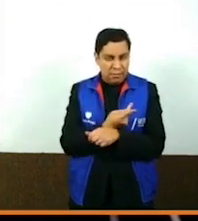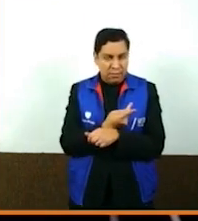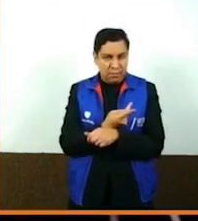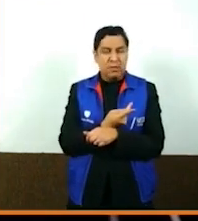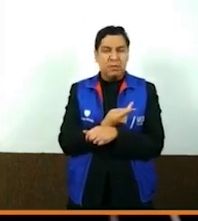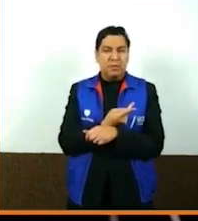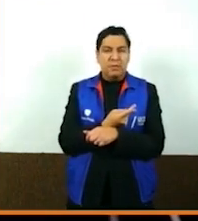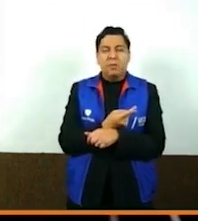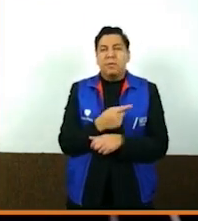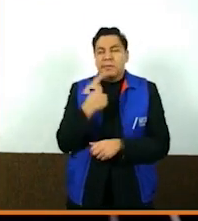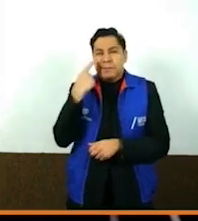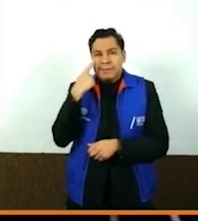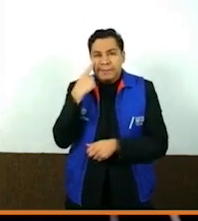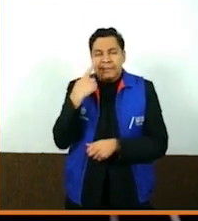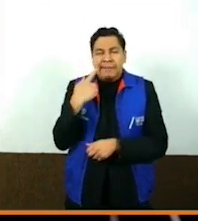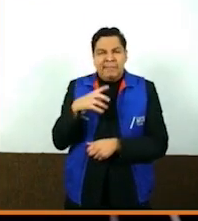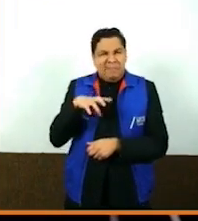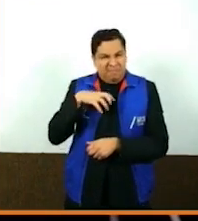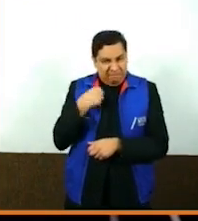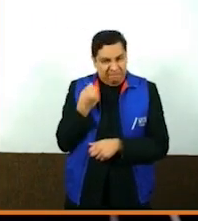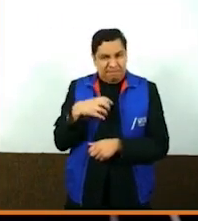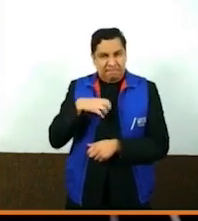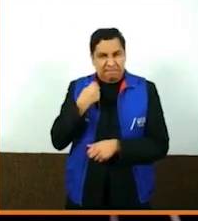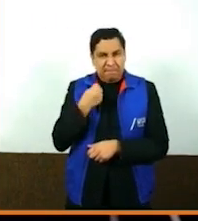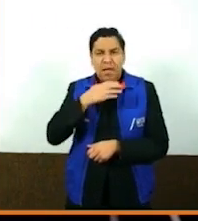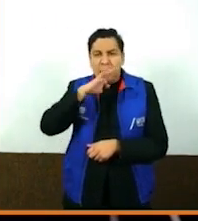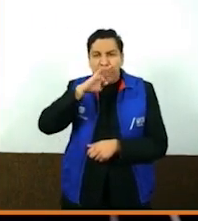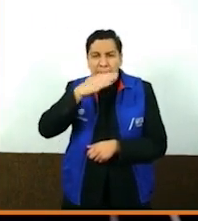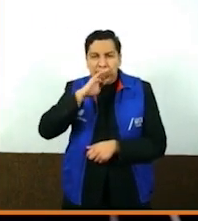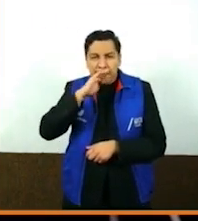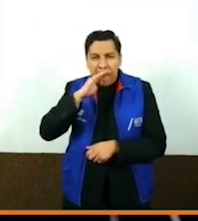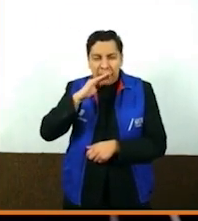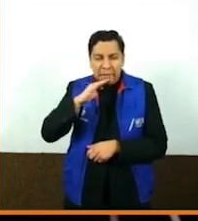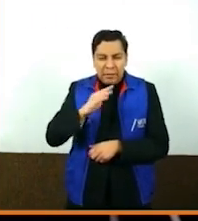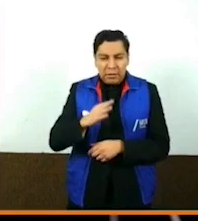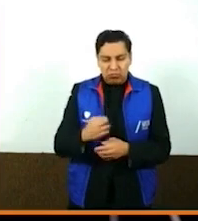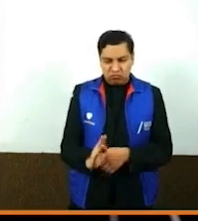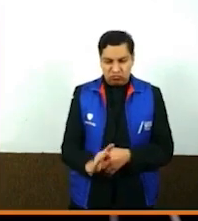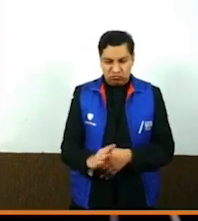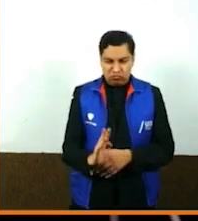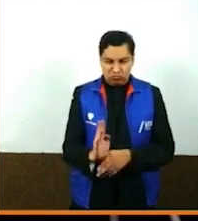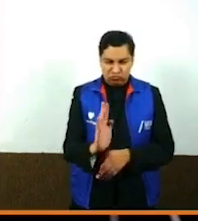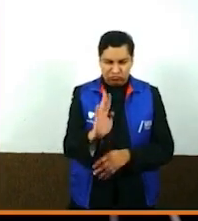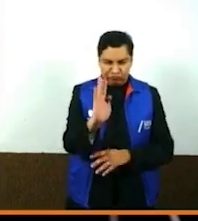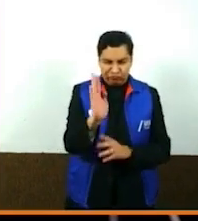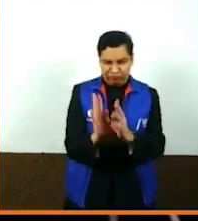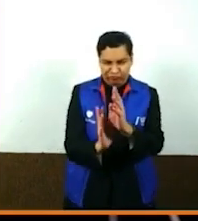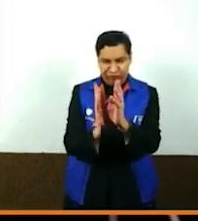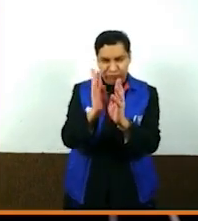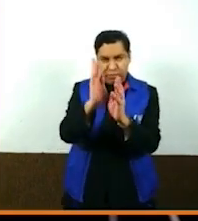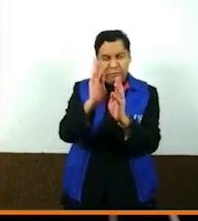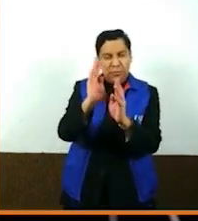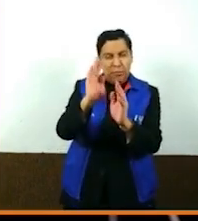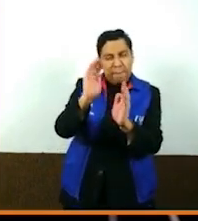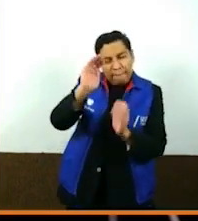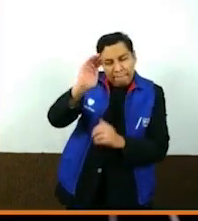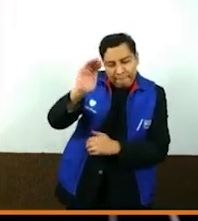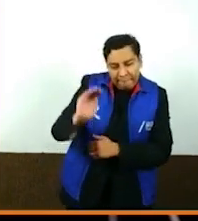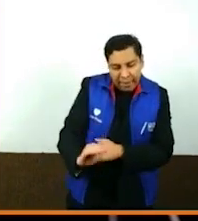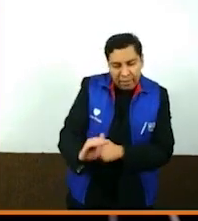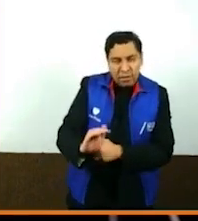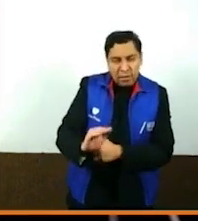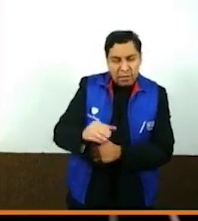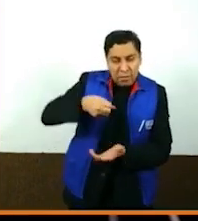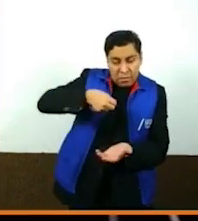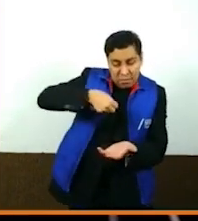decidió o se obsesionó con la idea de hacer un maíz más chaparrito. Ustedes dirán, pues ¿para qué? Lo que pasa es que cuando uno siembra